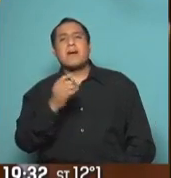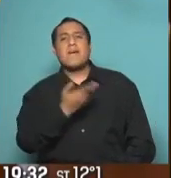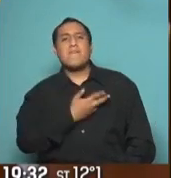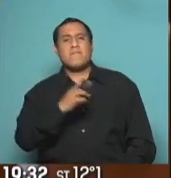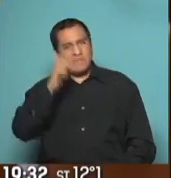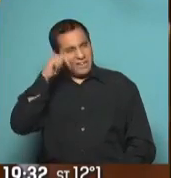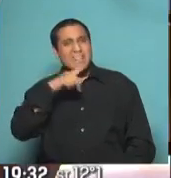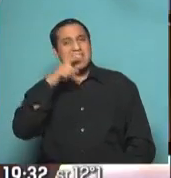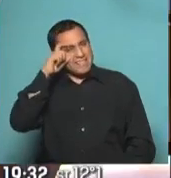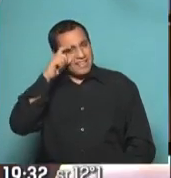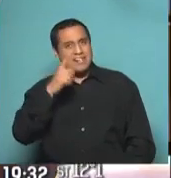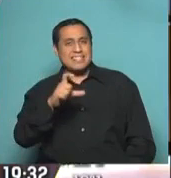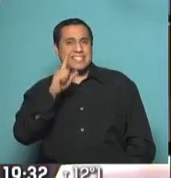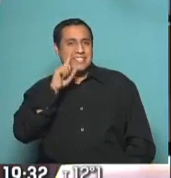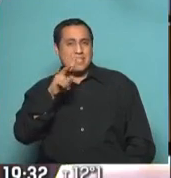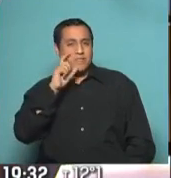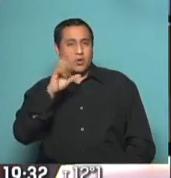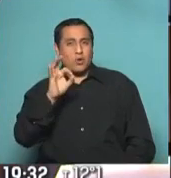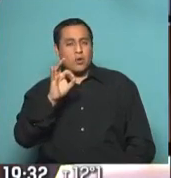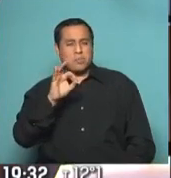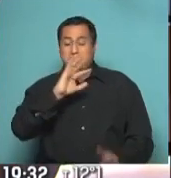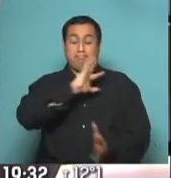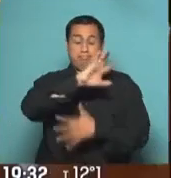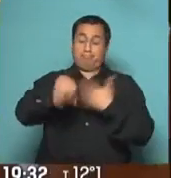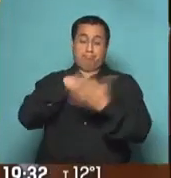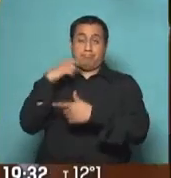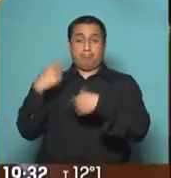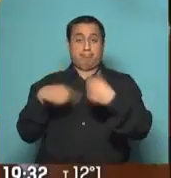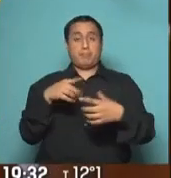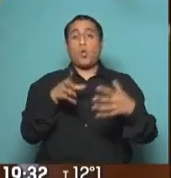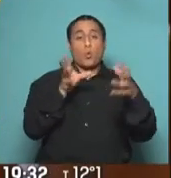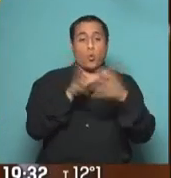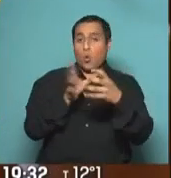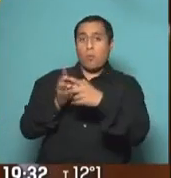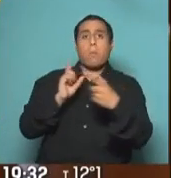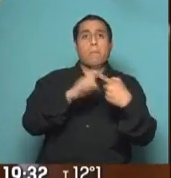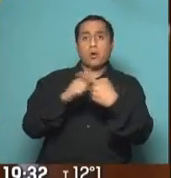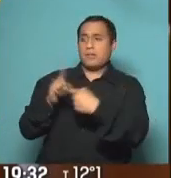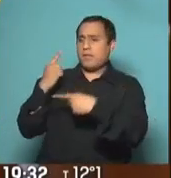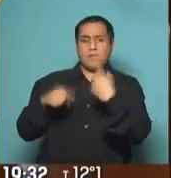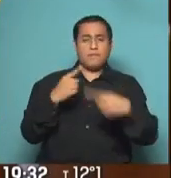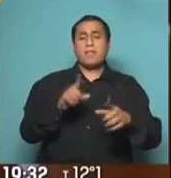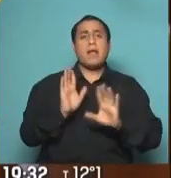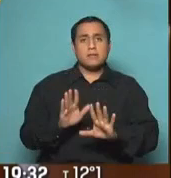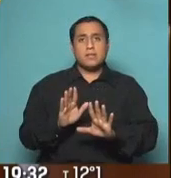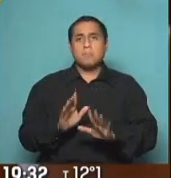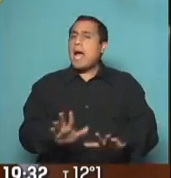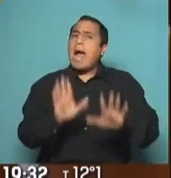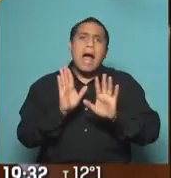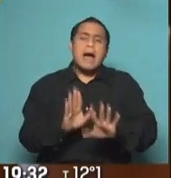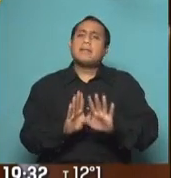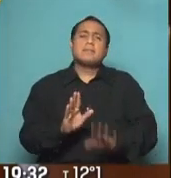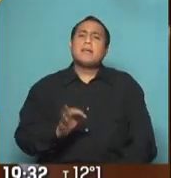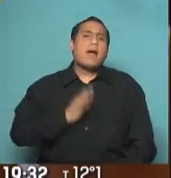claridad no voy a tener los tres senadores bien lo viene haciendo hace muchísimo tiempo en santiago del estero